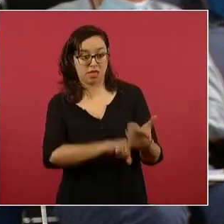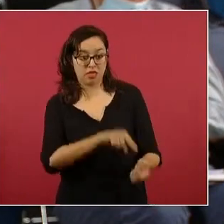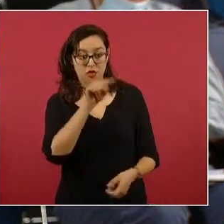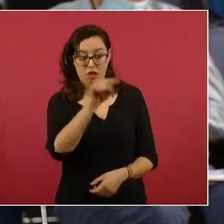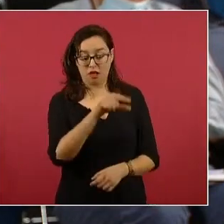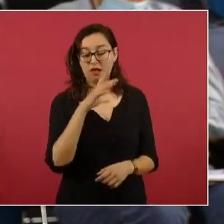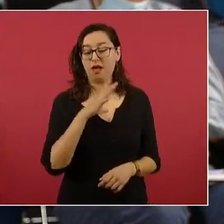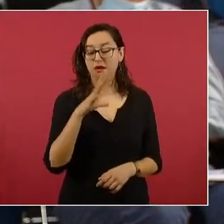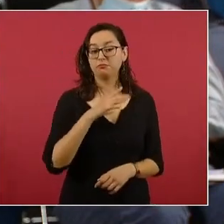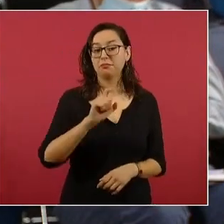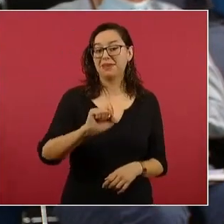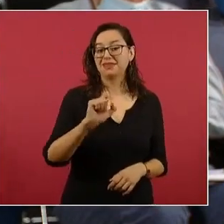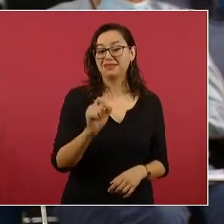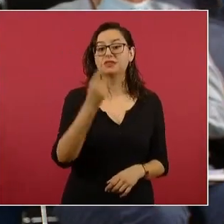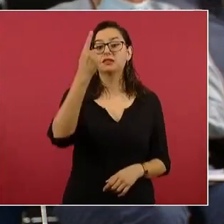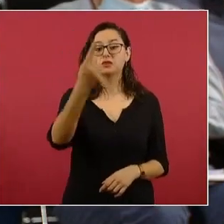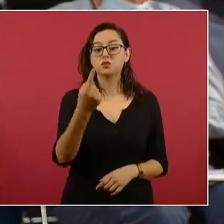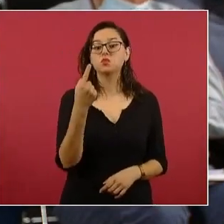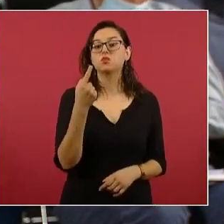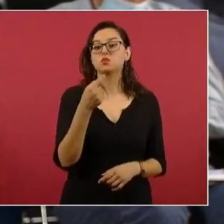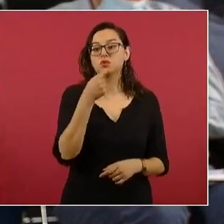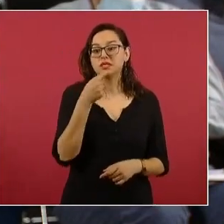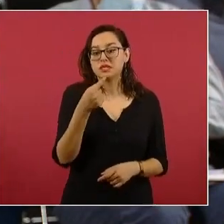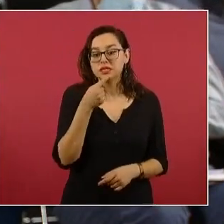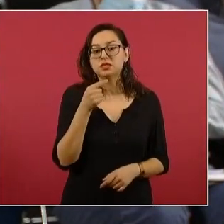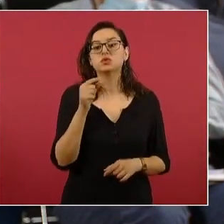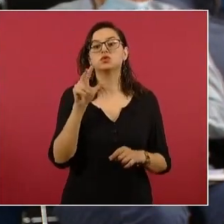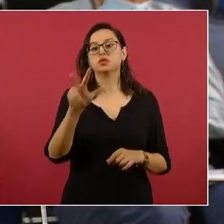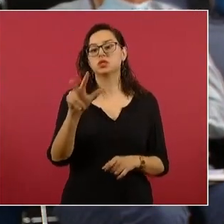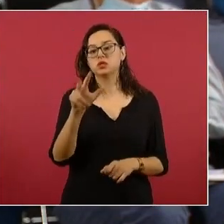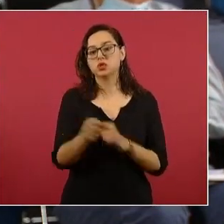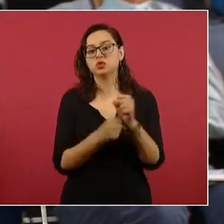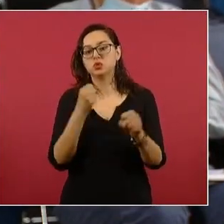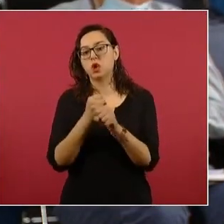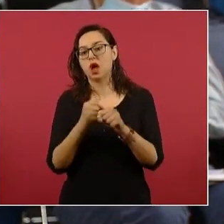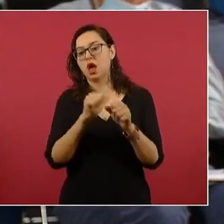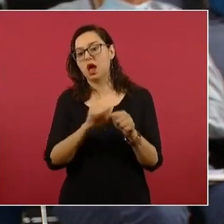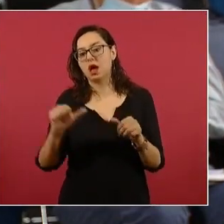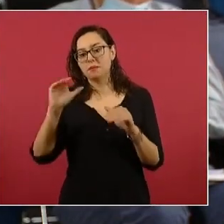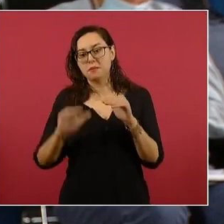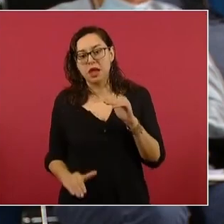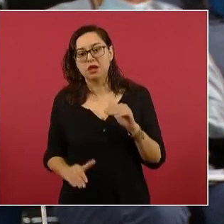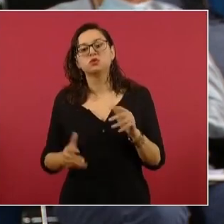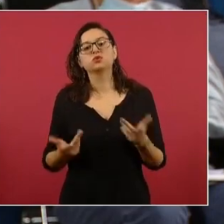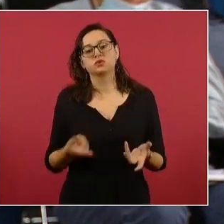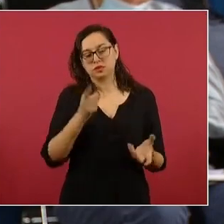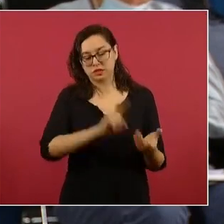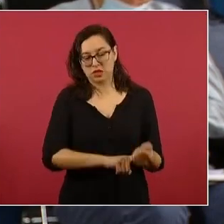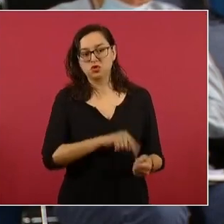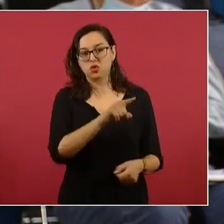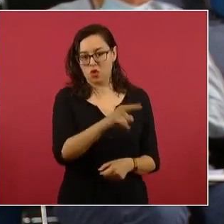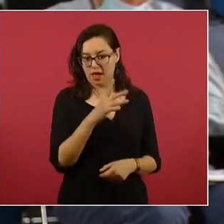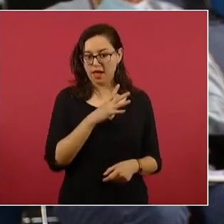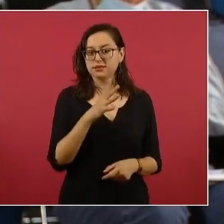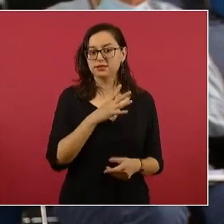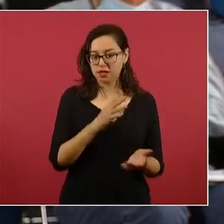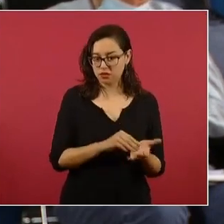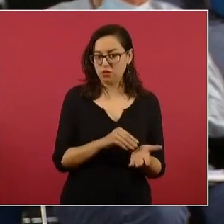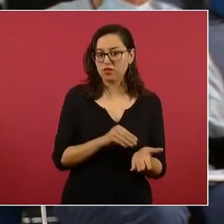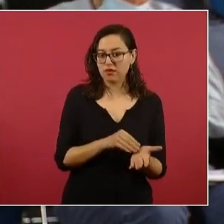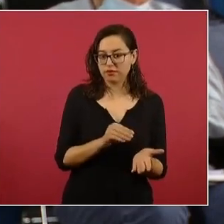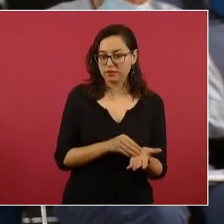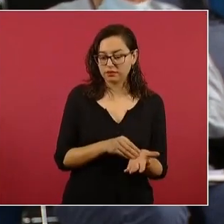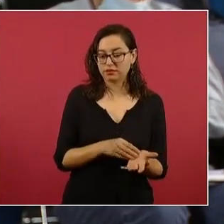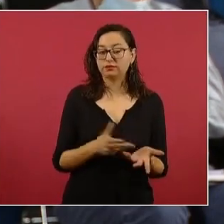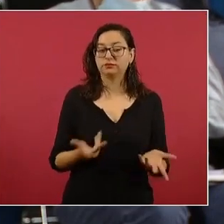que están pues bajo la custodia de estos albergues. También se revela, por ejemplo, que